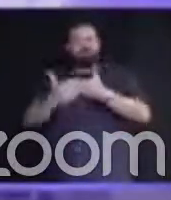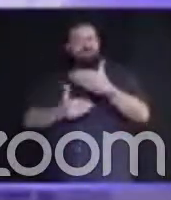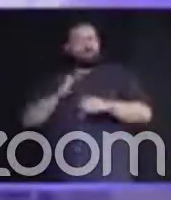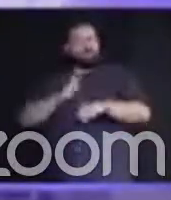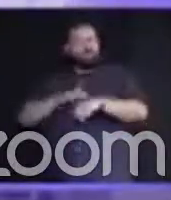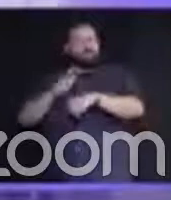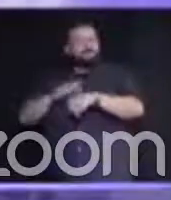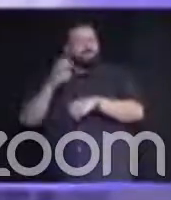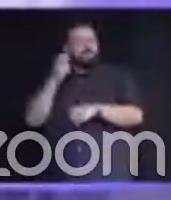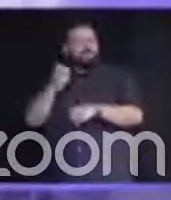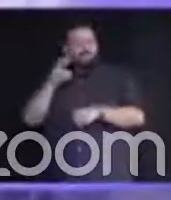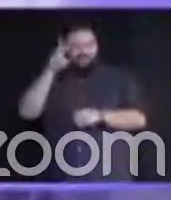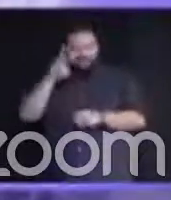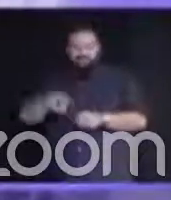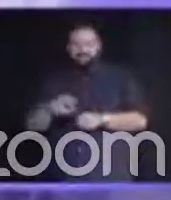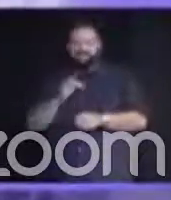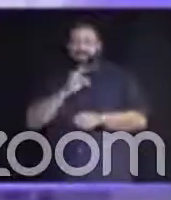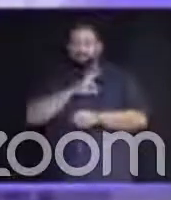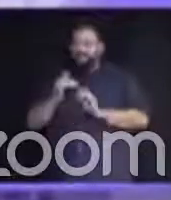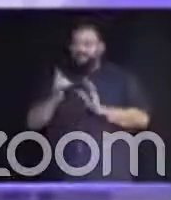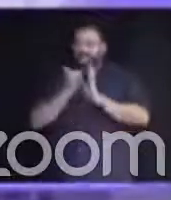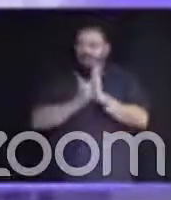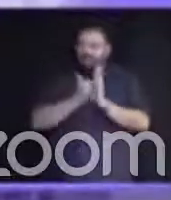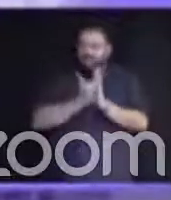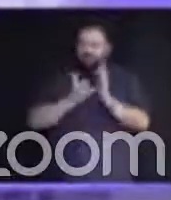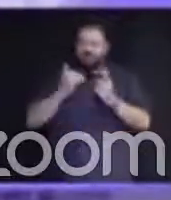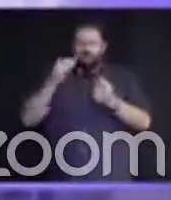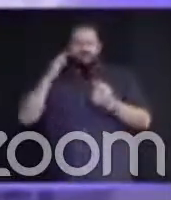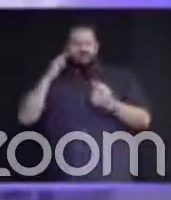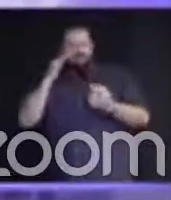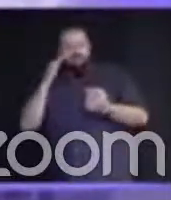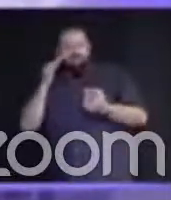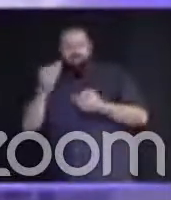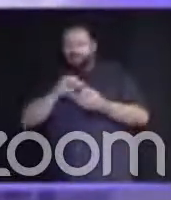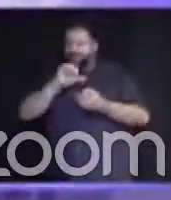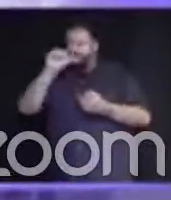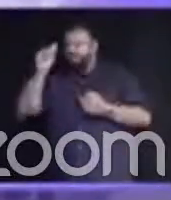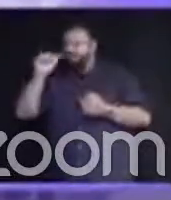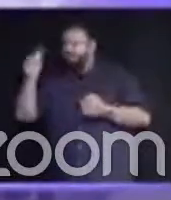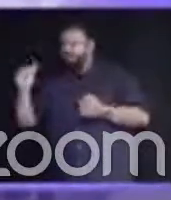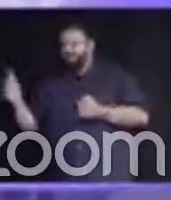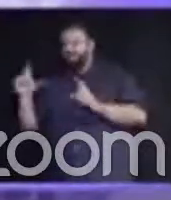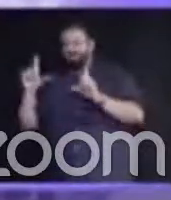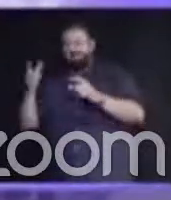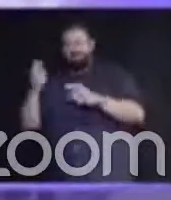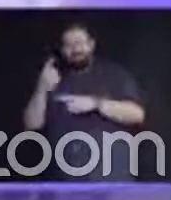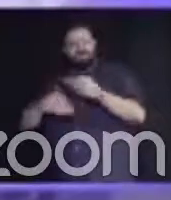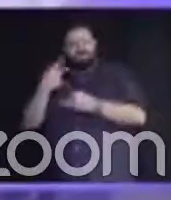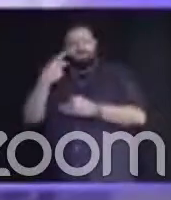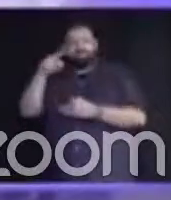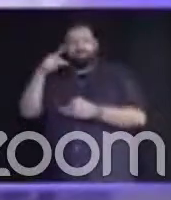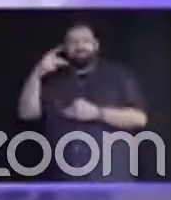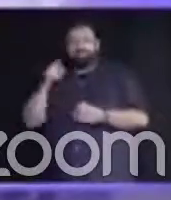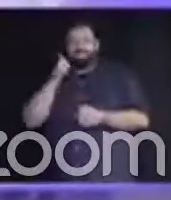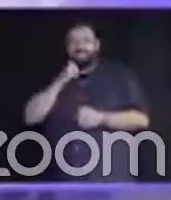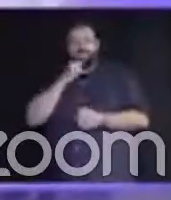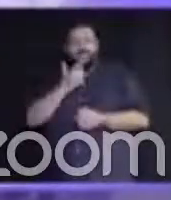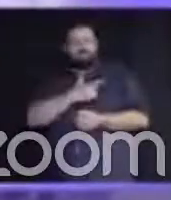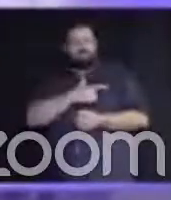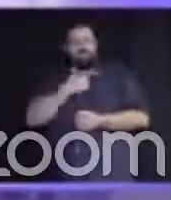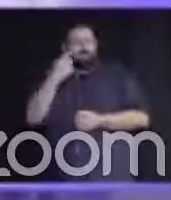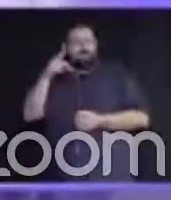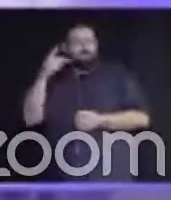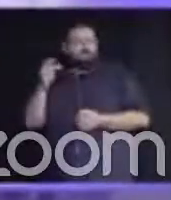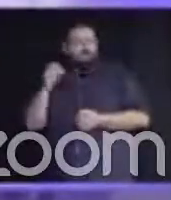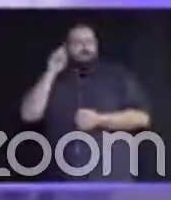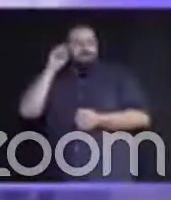importante, digo, está muy bien utilizar YouTube, Facebook, pero y otras cosas, o sus transmisiones en vivo, lo que ustedes hacen,